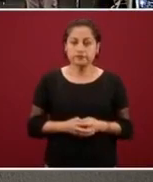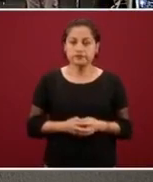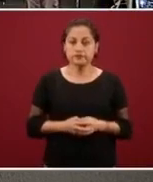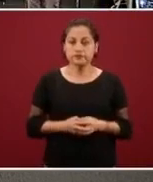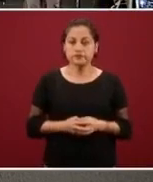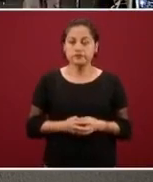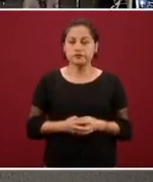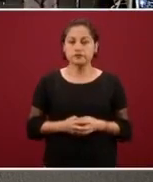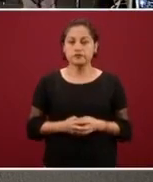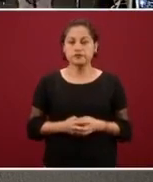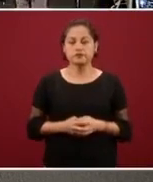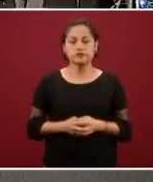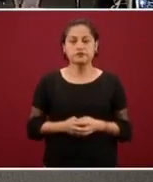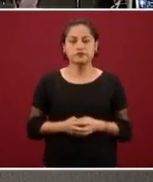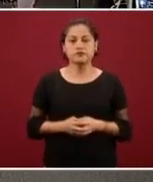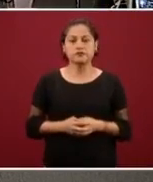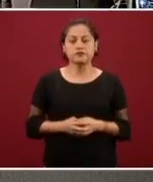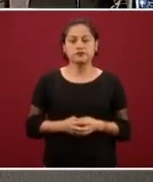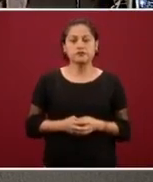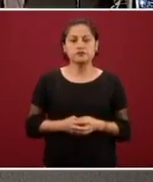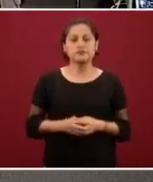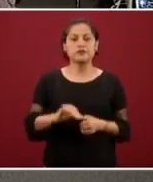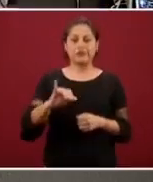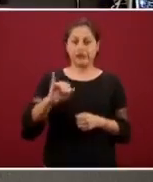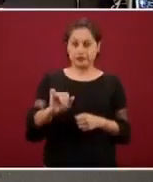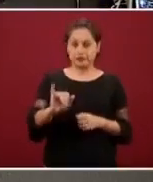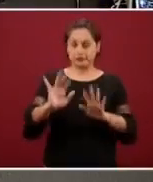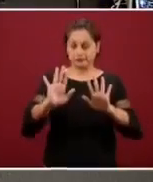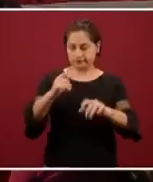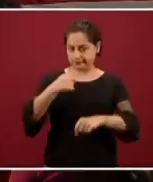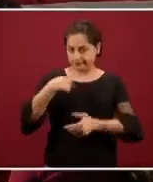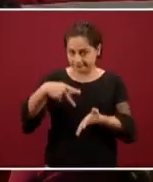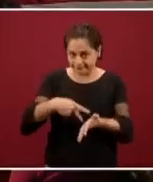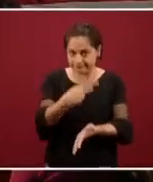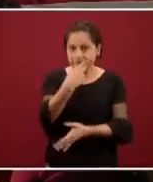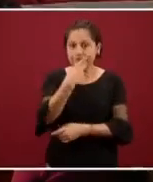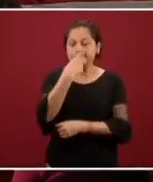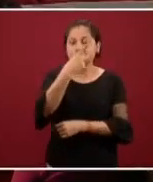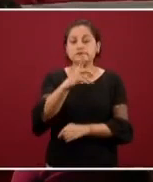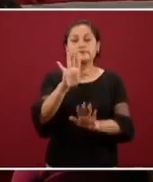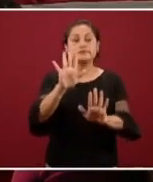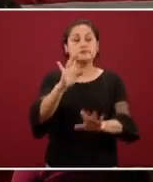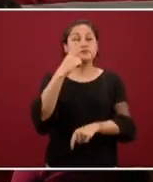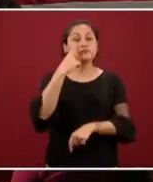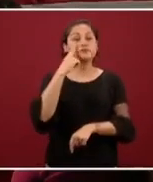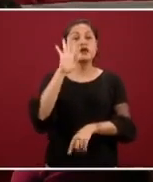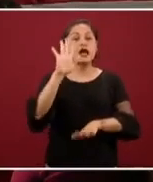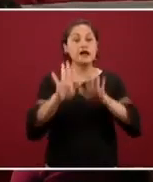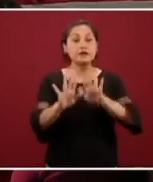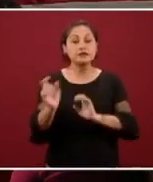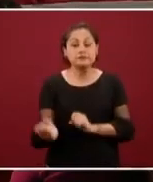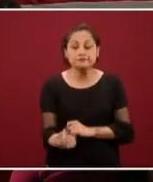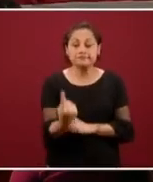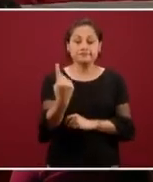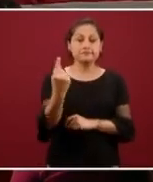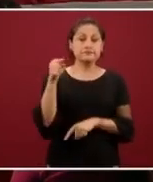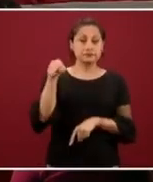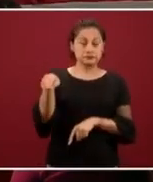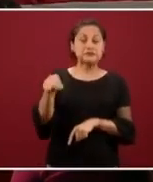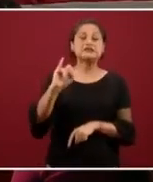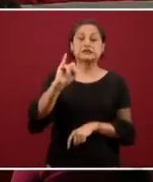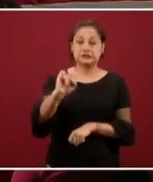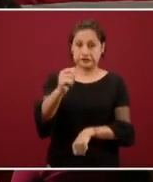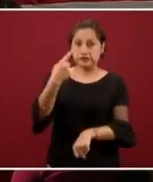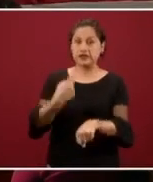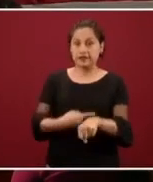Sí, en realidad, nuevamente comentarles, cuando tenemos un caso positivo, también se hace un seguimiento de